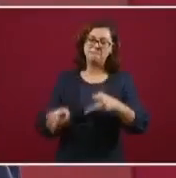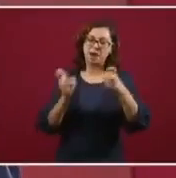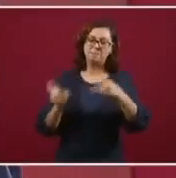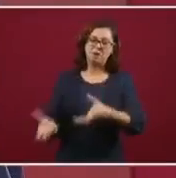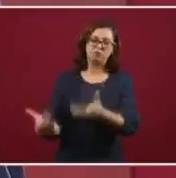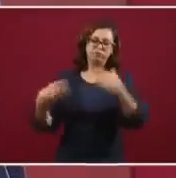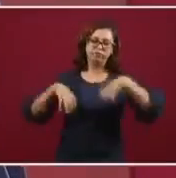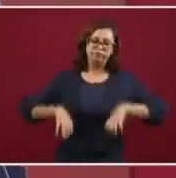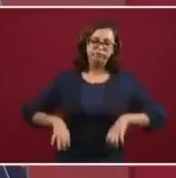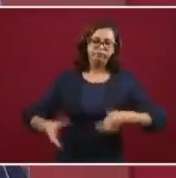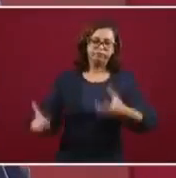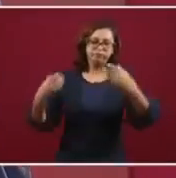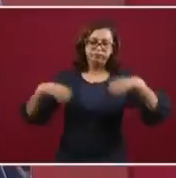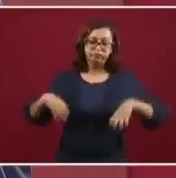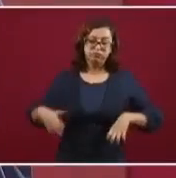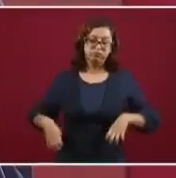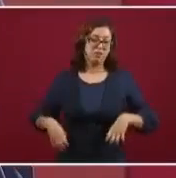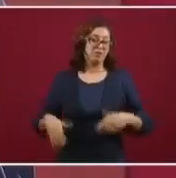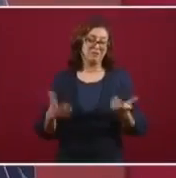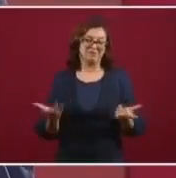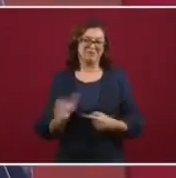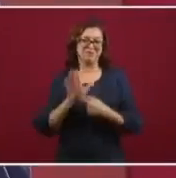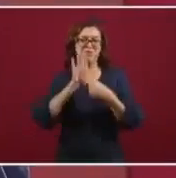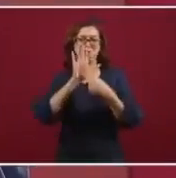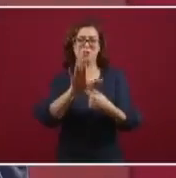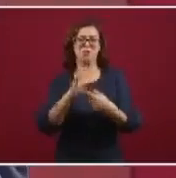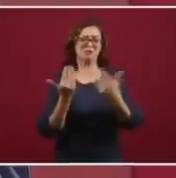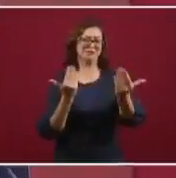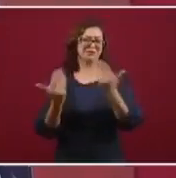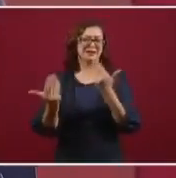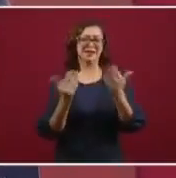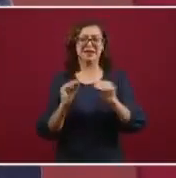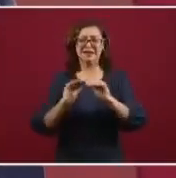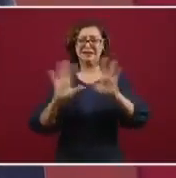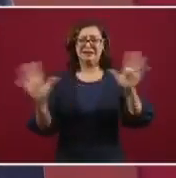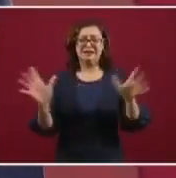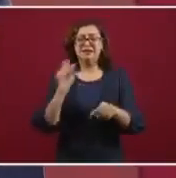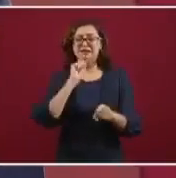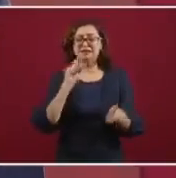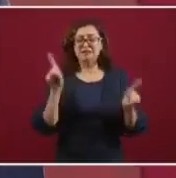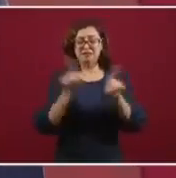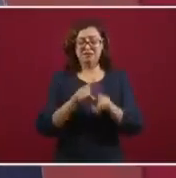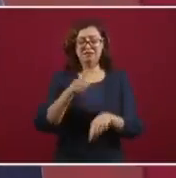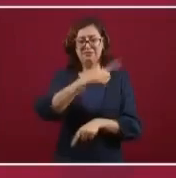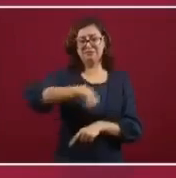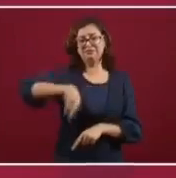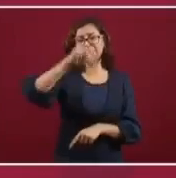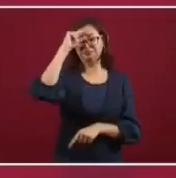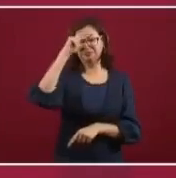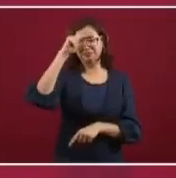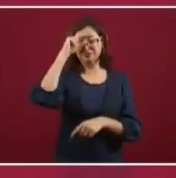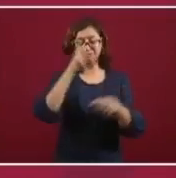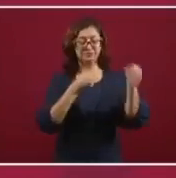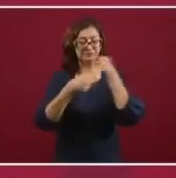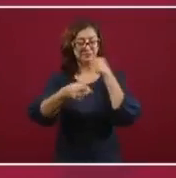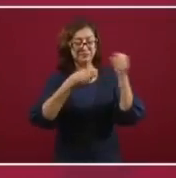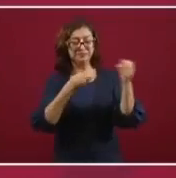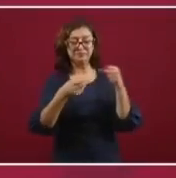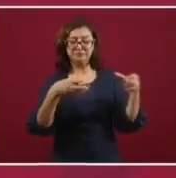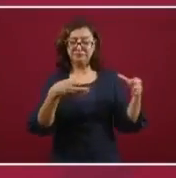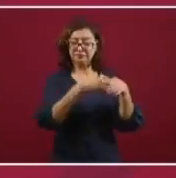porque es cosa de ver, hasta en el caso de los intelectuales y de los periodistas,